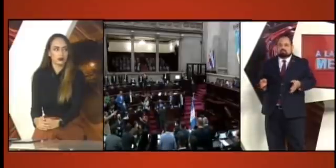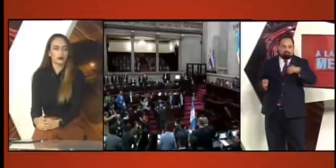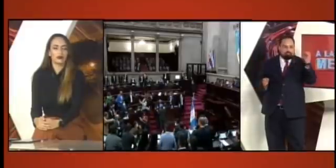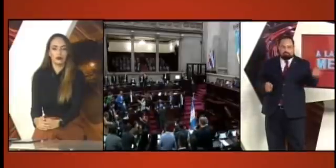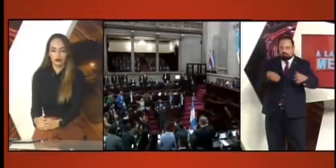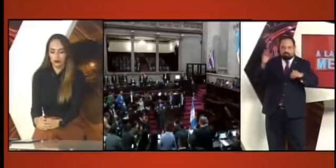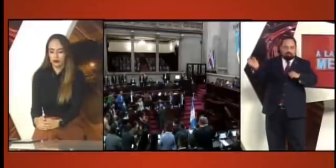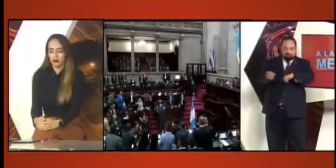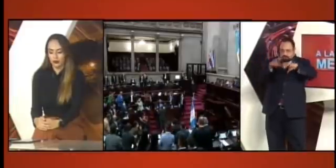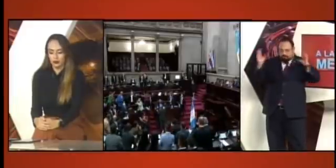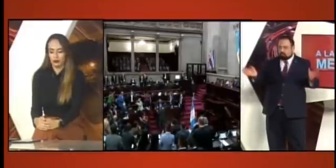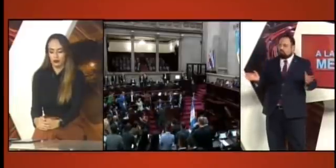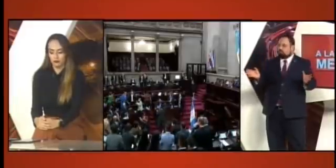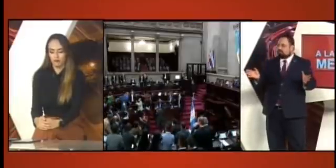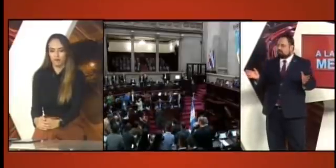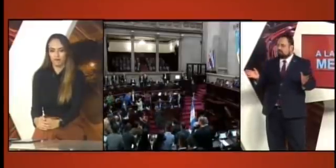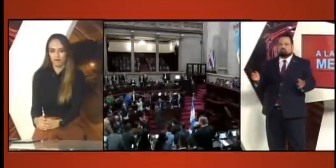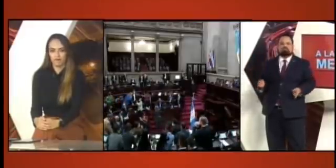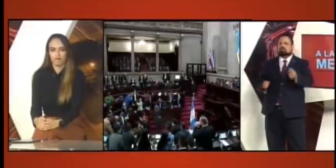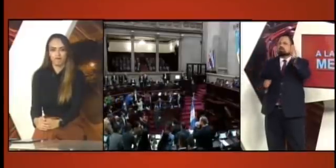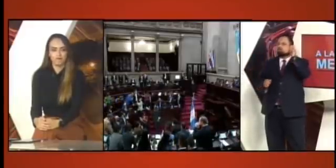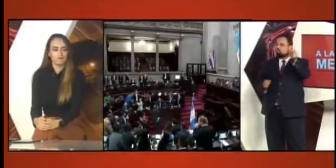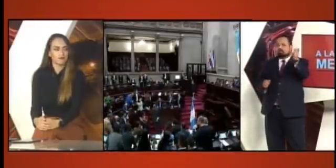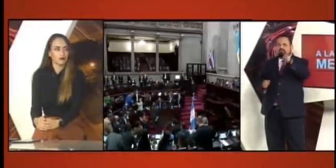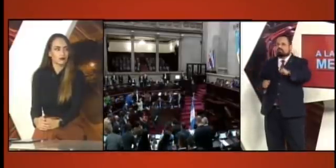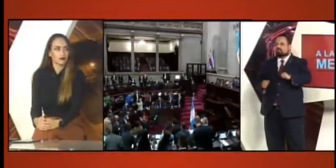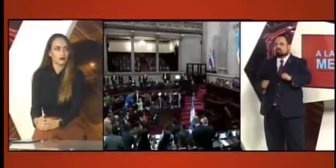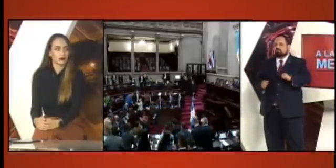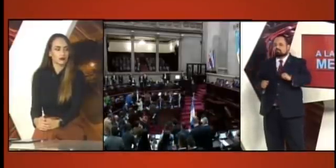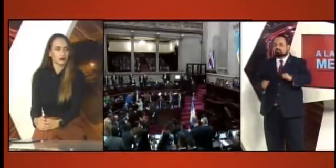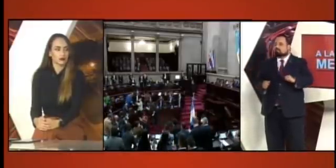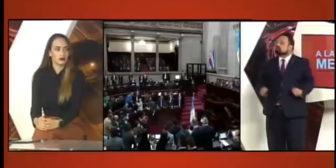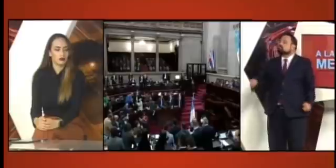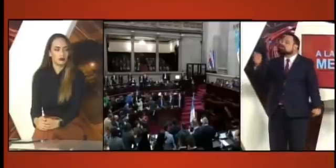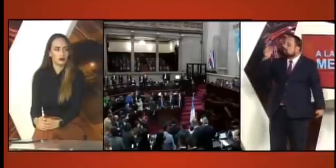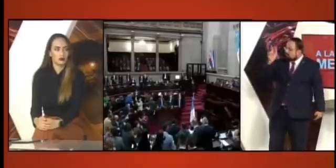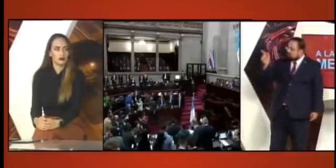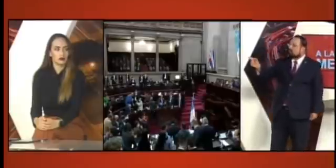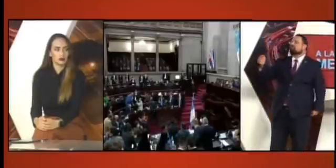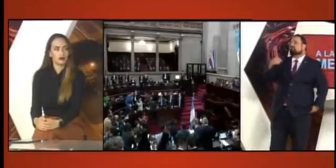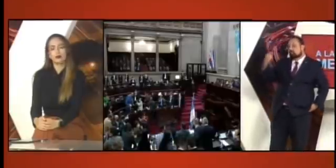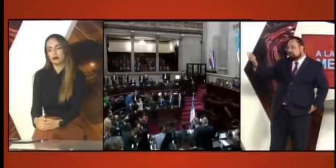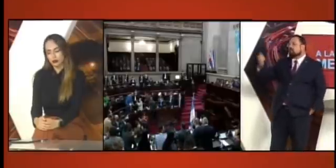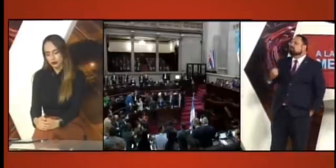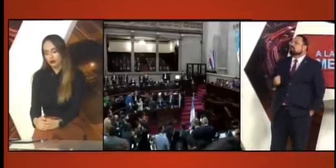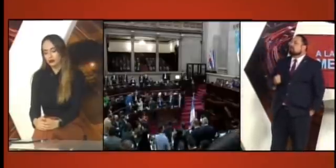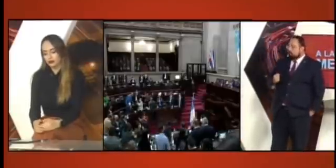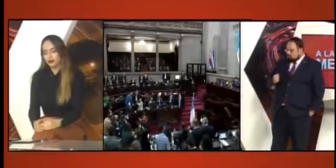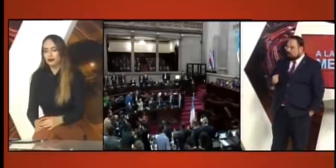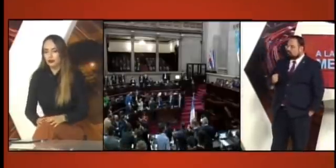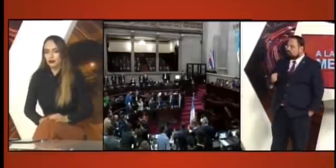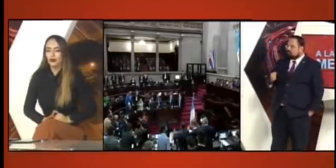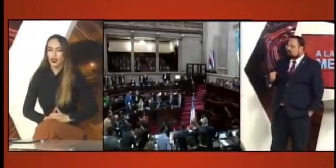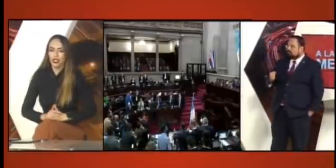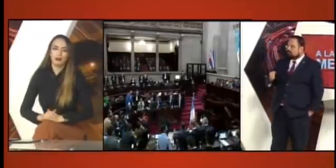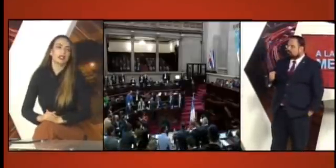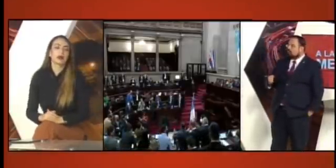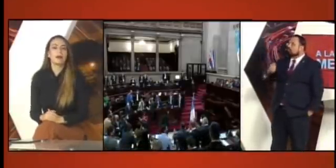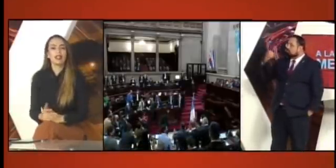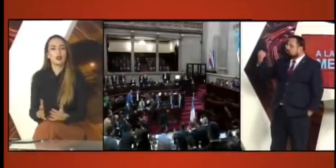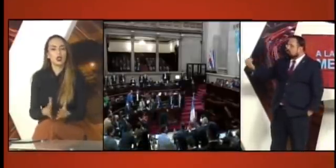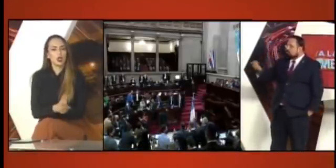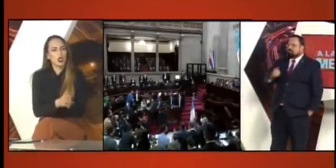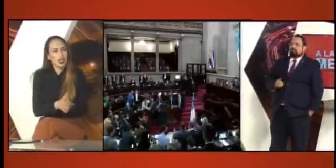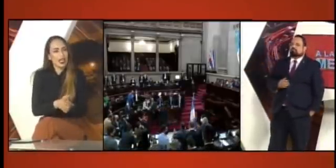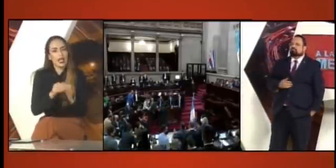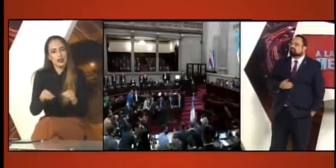medidas de prevención de precaución y de todo lo que se tenga que tomar no van a venir dadas de las instancias políticas sino que van a venir dadas de los ciudadanos guatemala mente